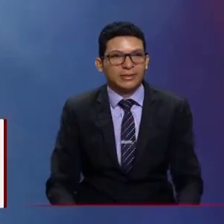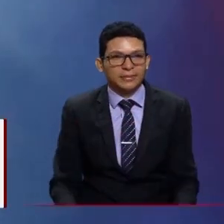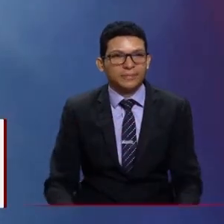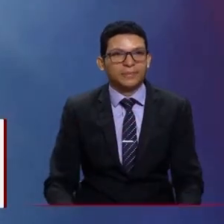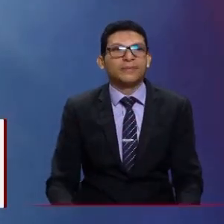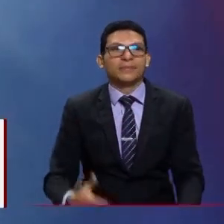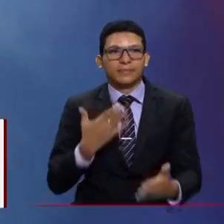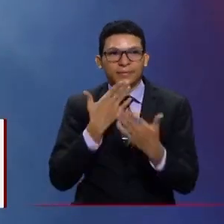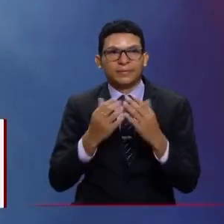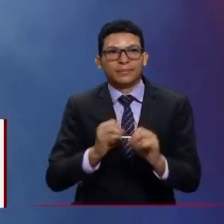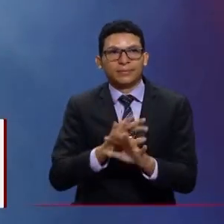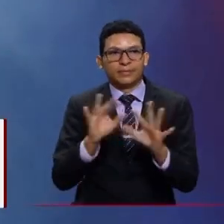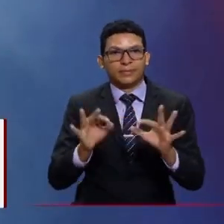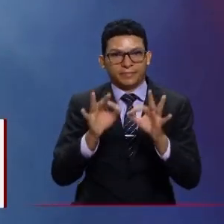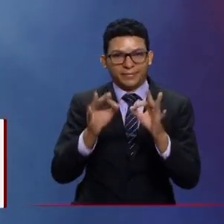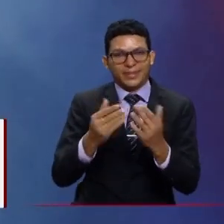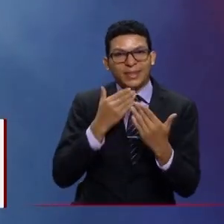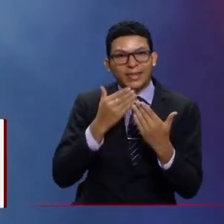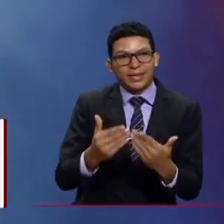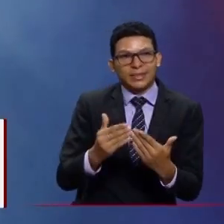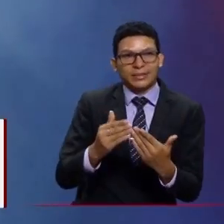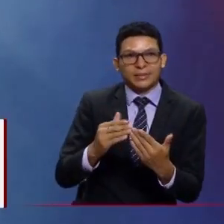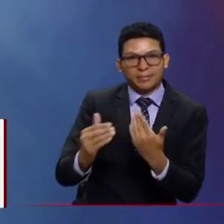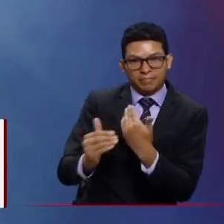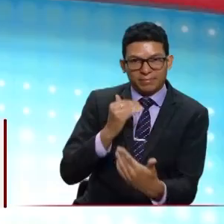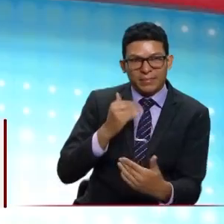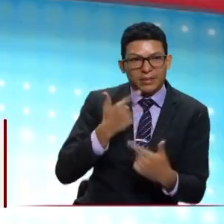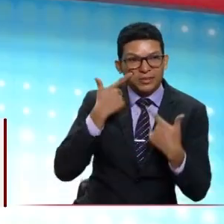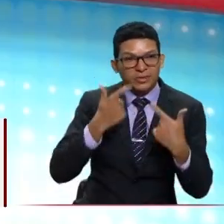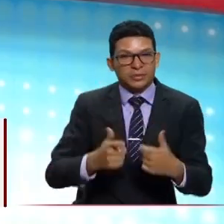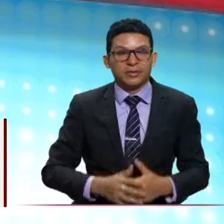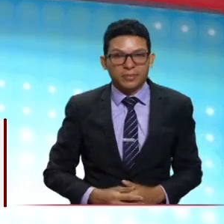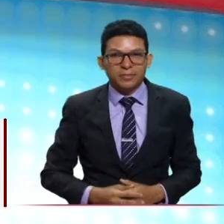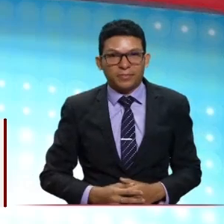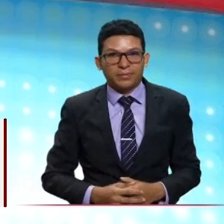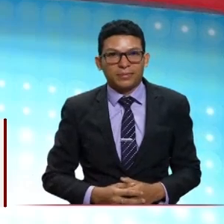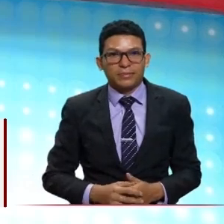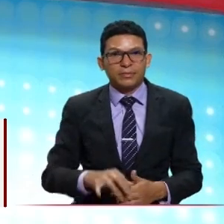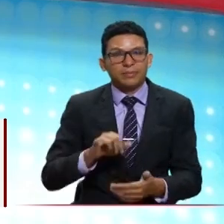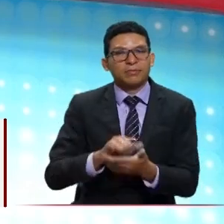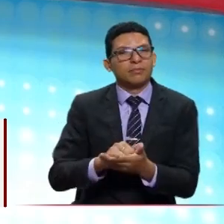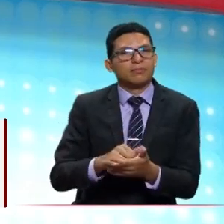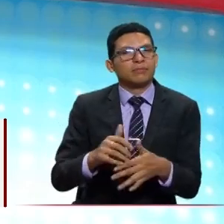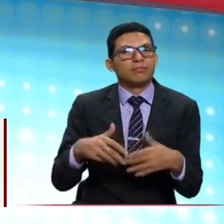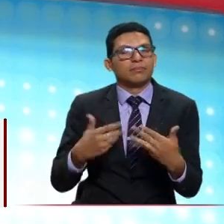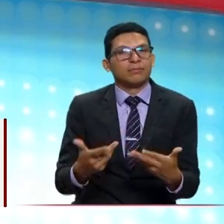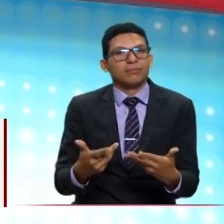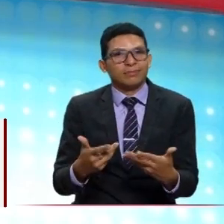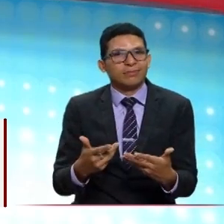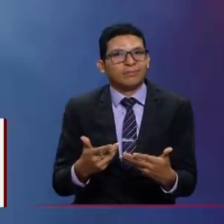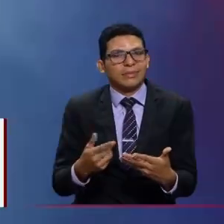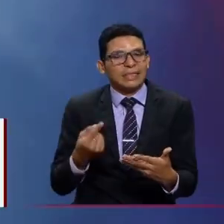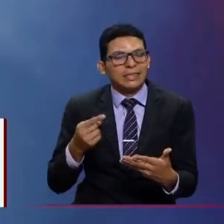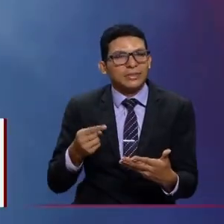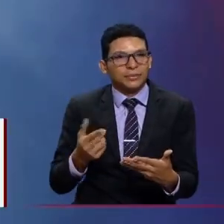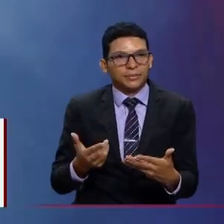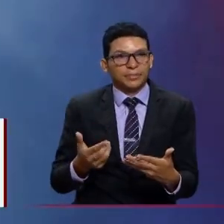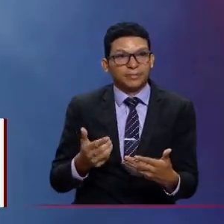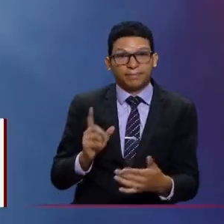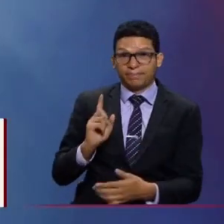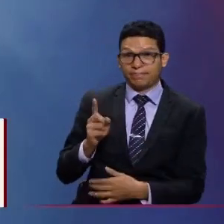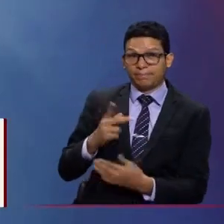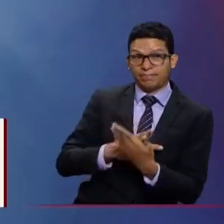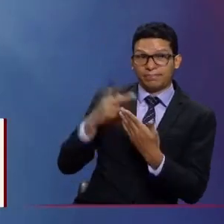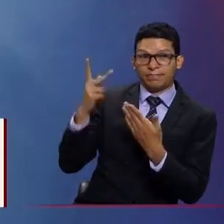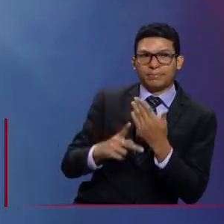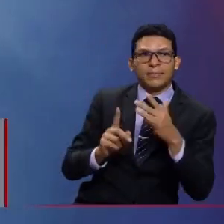buenos días, muchas gracias por esta invitación tan maravillosa. Andrea, pues ¿en qué consiste Gotas por Málaga? ¿De qué se trata? Gotas por Málaga es un